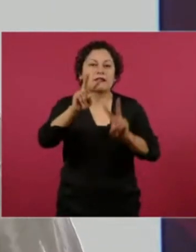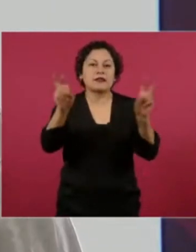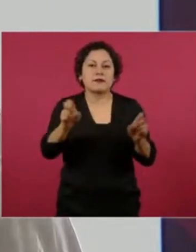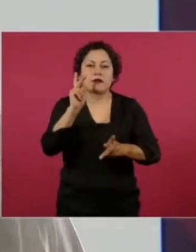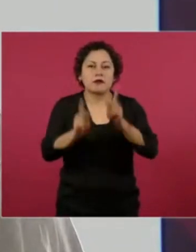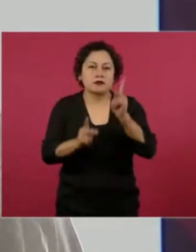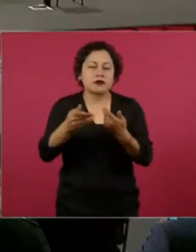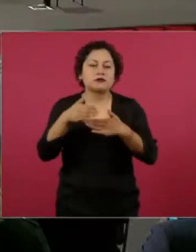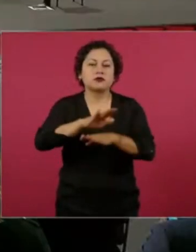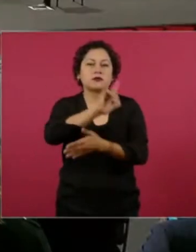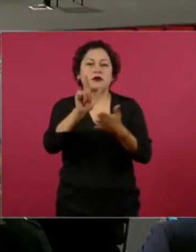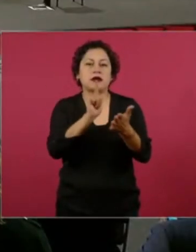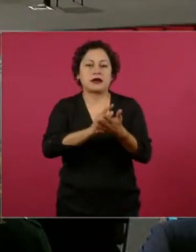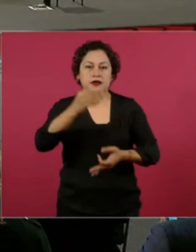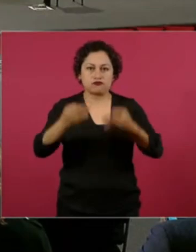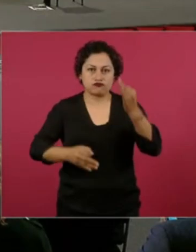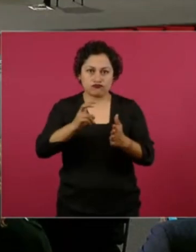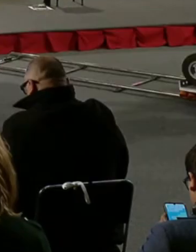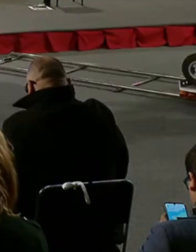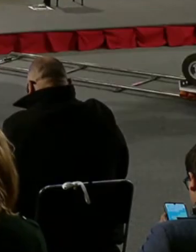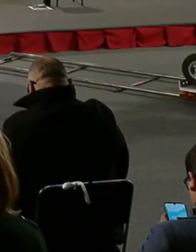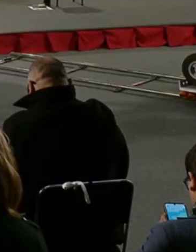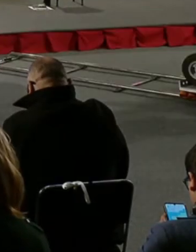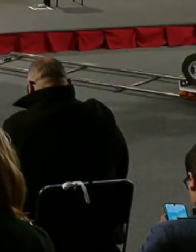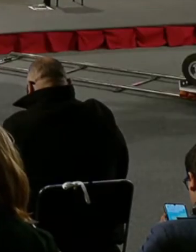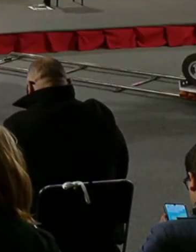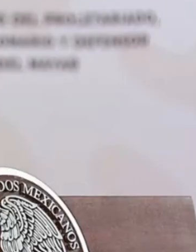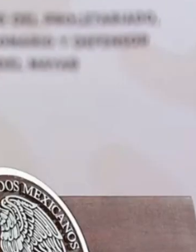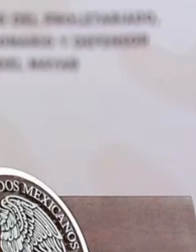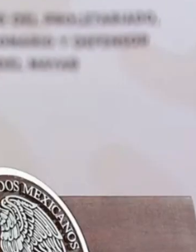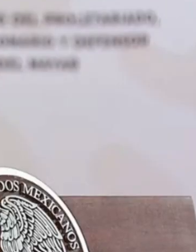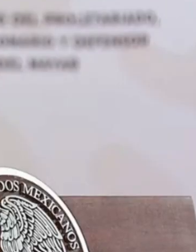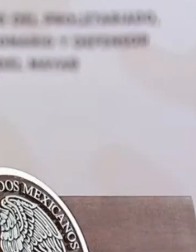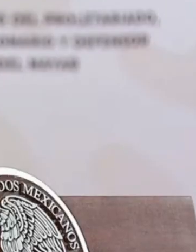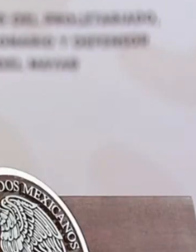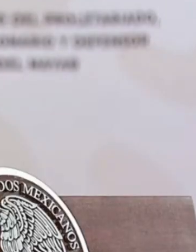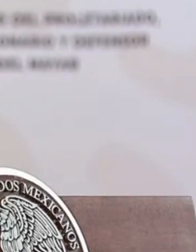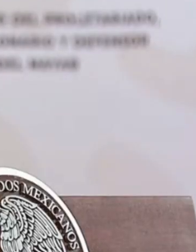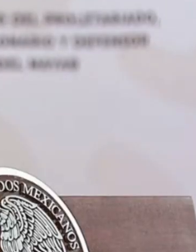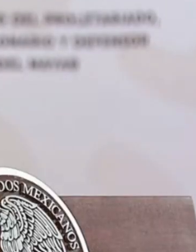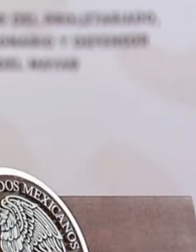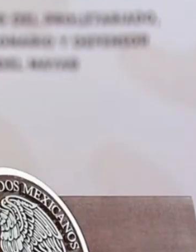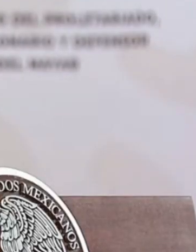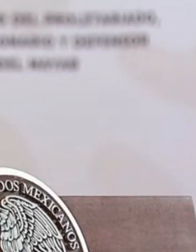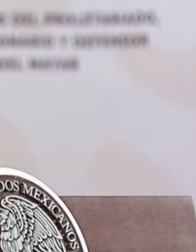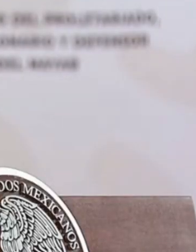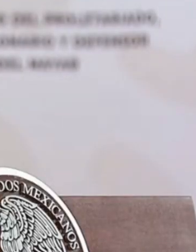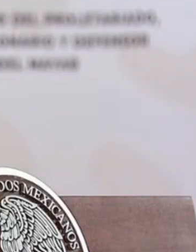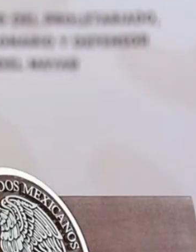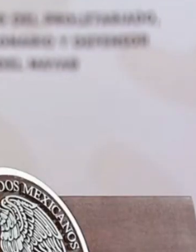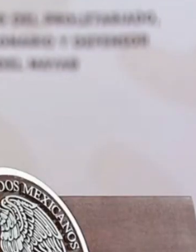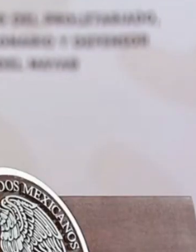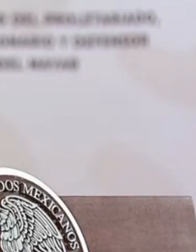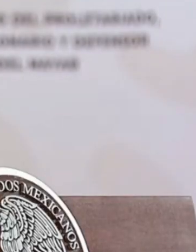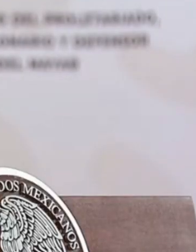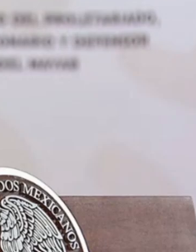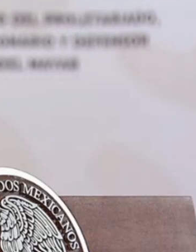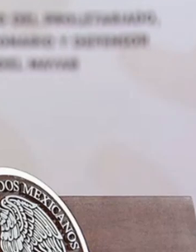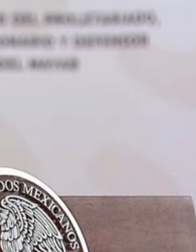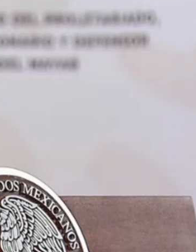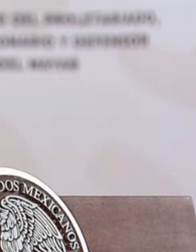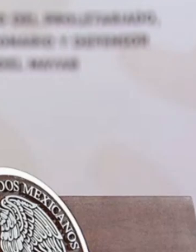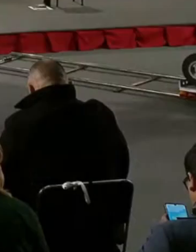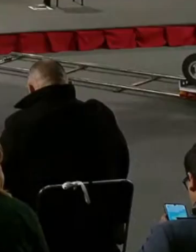amplia cobertura en medios de comunicación y redes sociales. Noticieros de radio y televisión, comunicadores y políticos de oposición se llenaron la